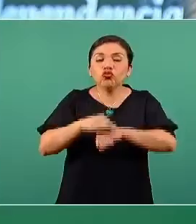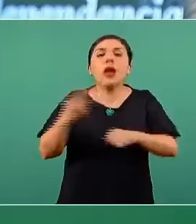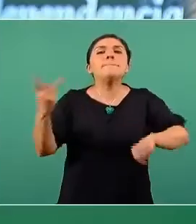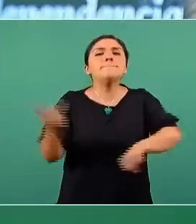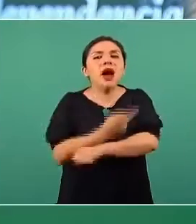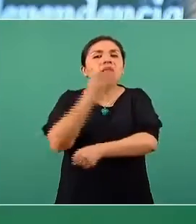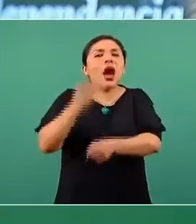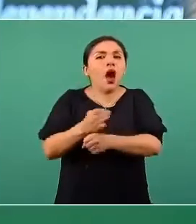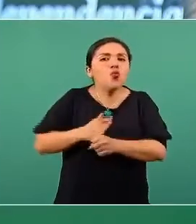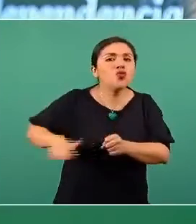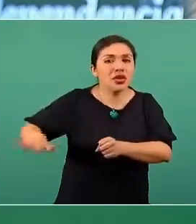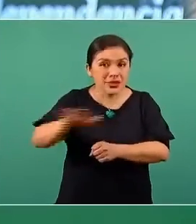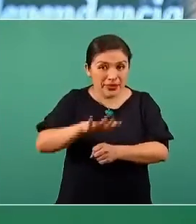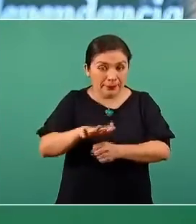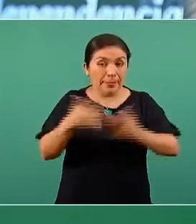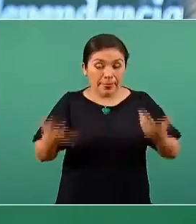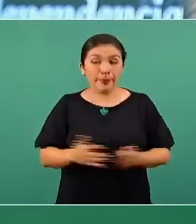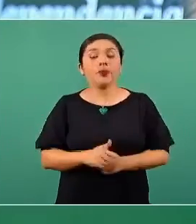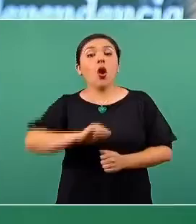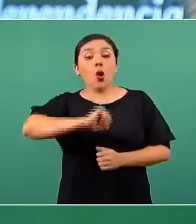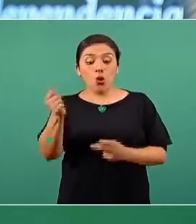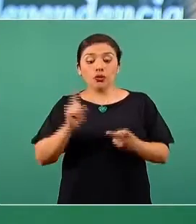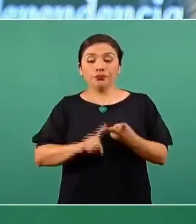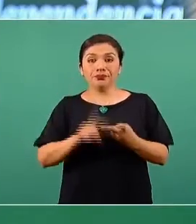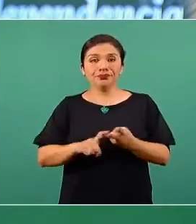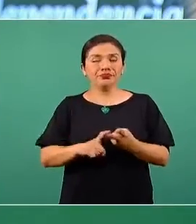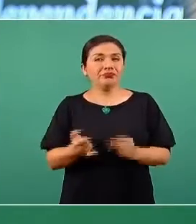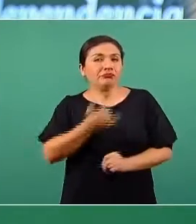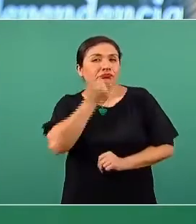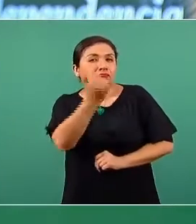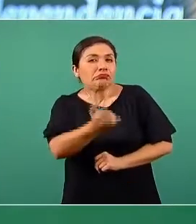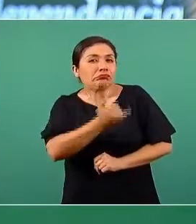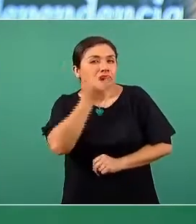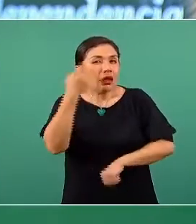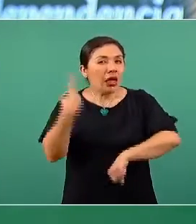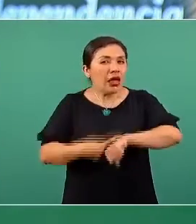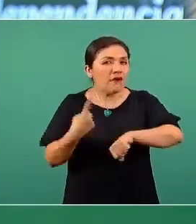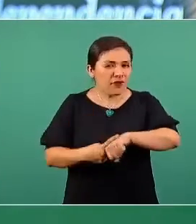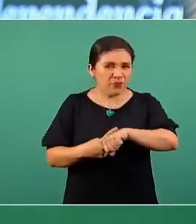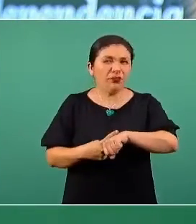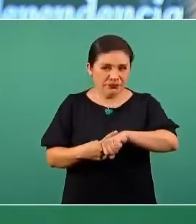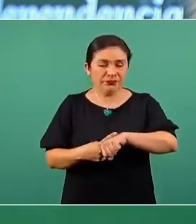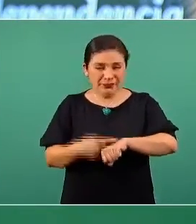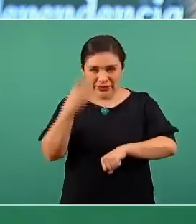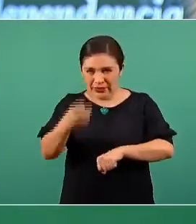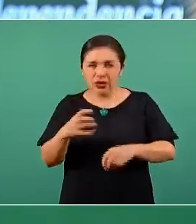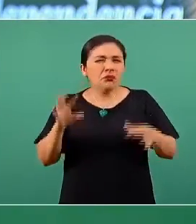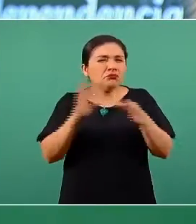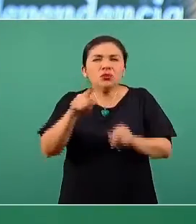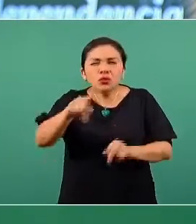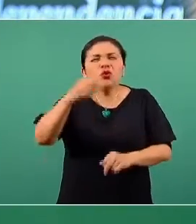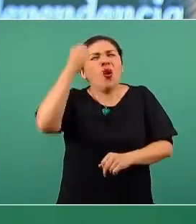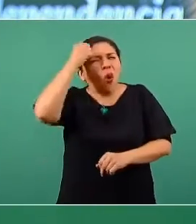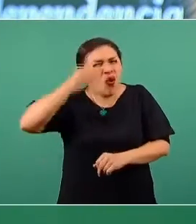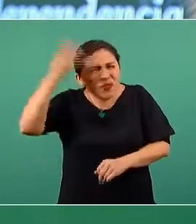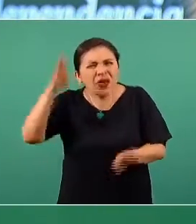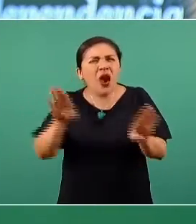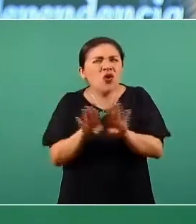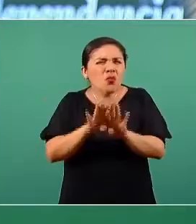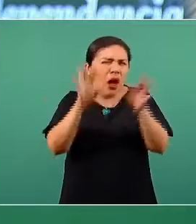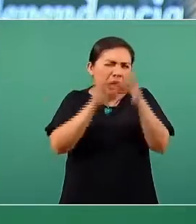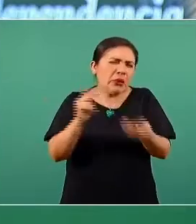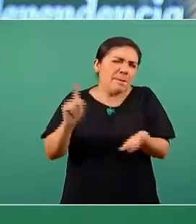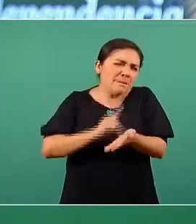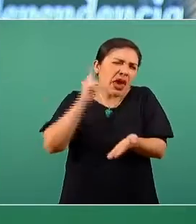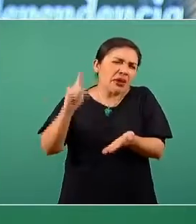ocurriendo. Otros elementos son los casos sospechosos. Una nota técnica breve para quien ya no recuerde esto que comentamos